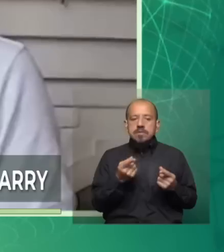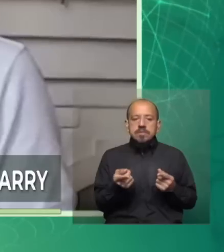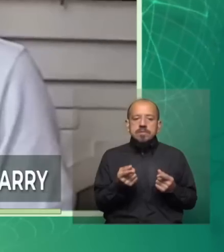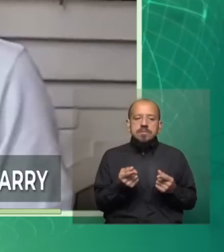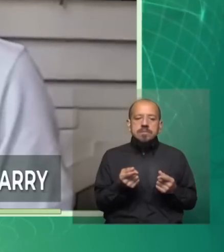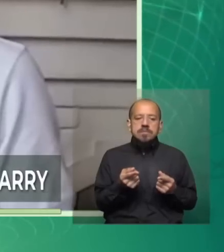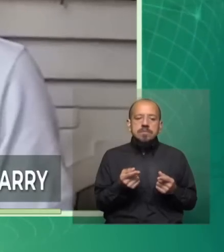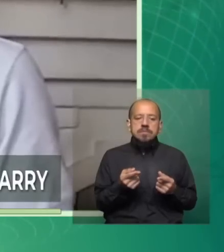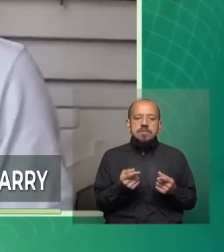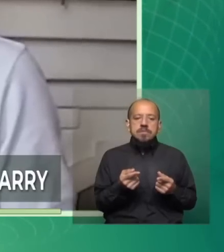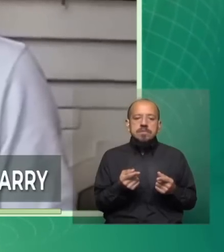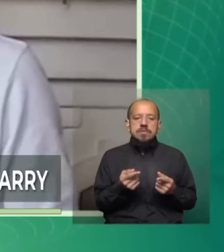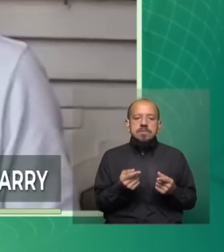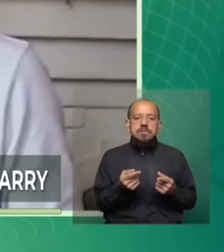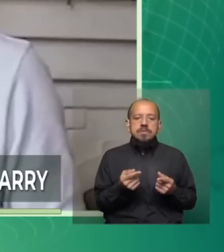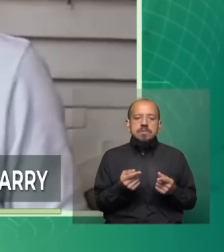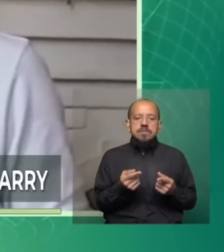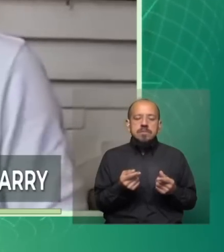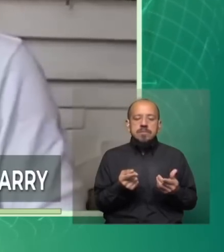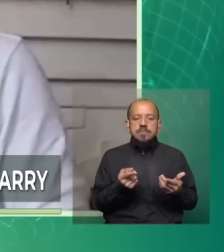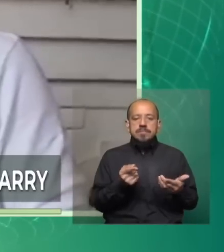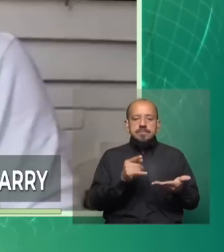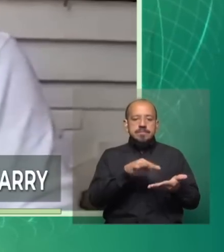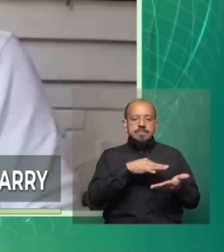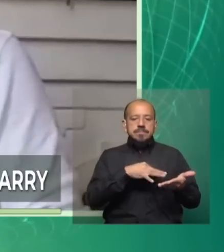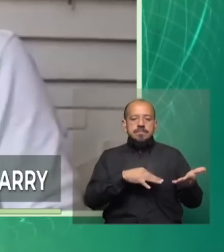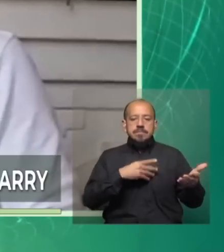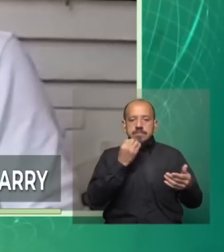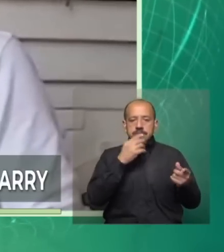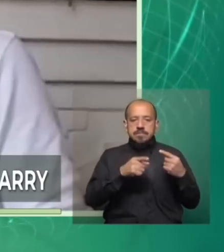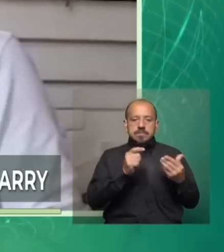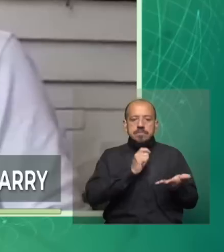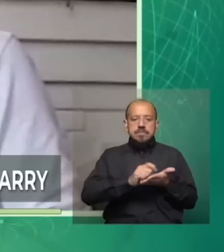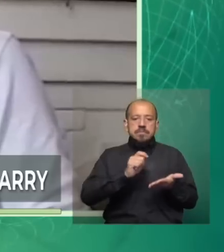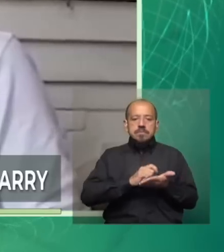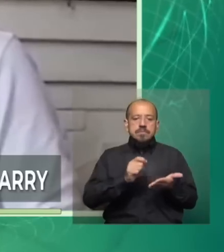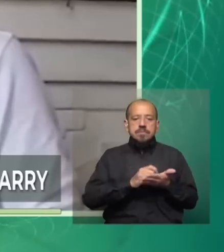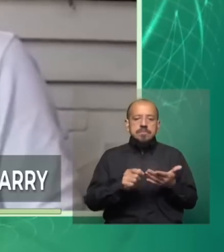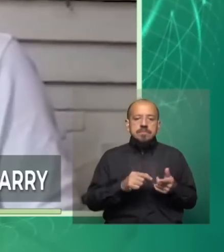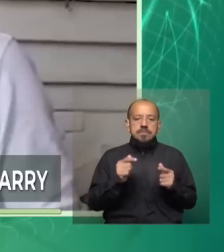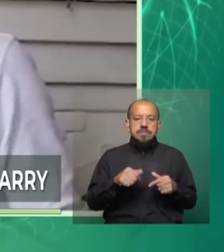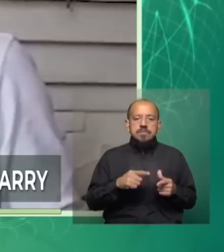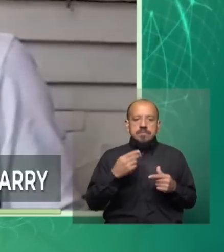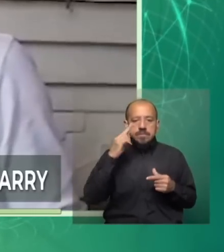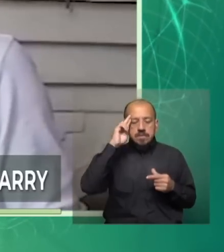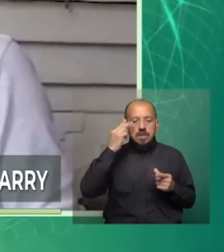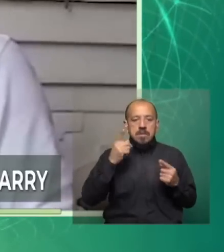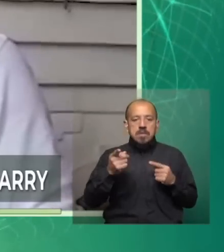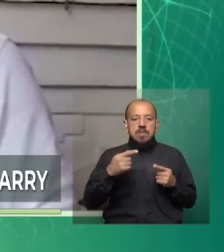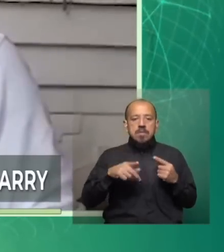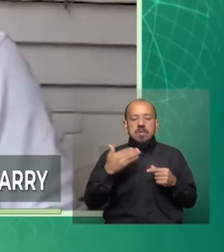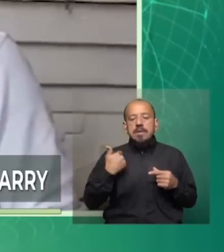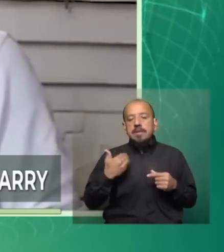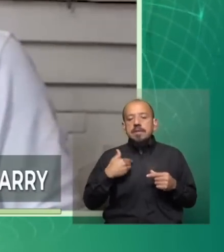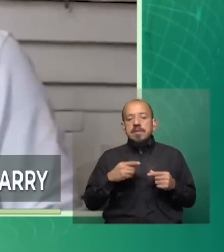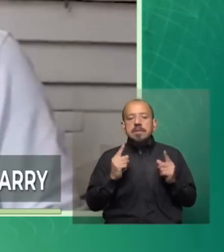con textos de los mejores escritores del momento de acá Uruguay dio la